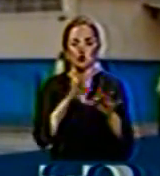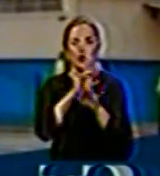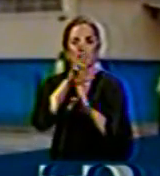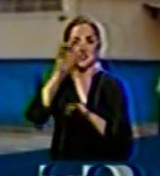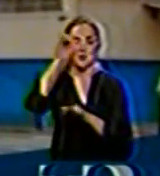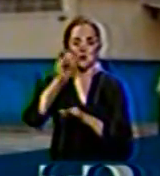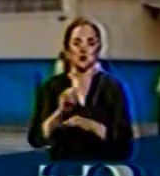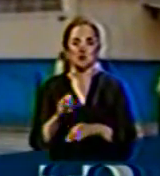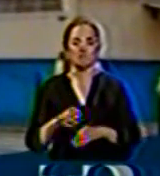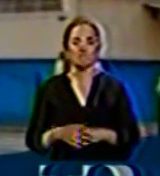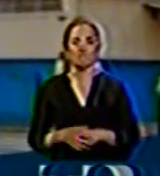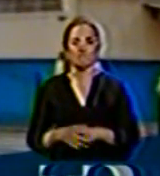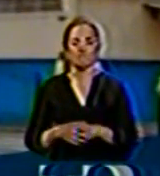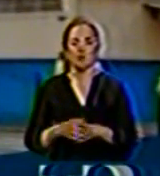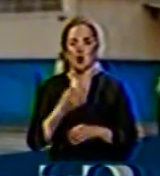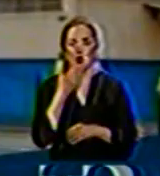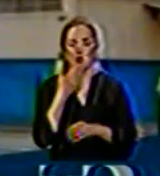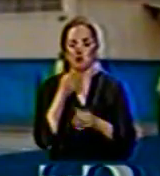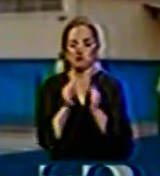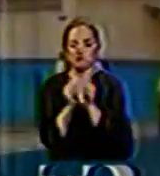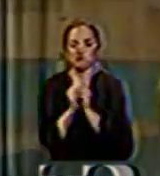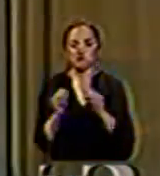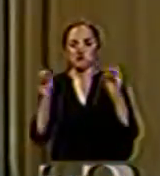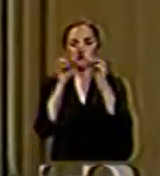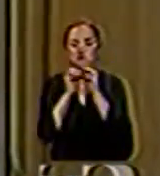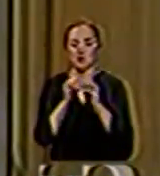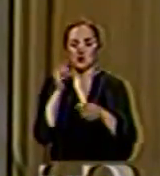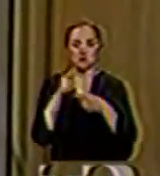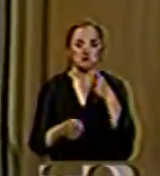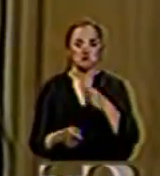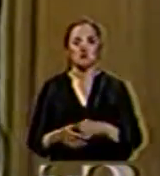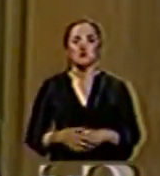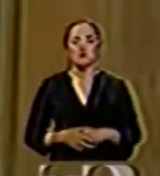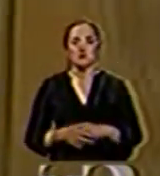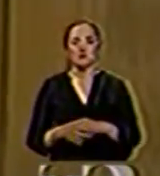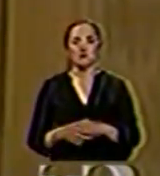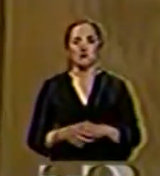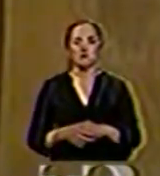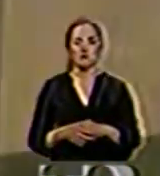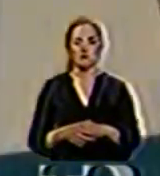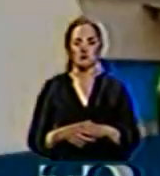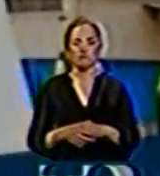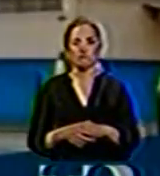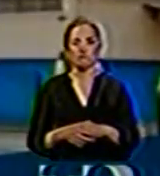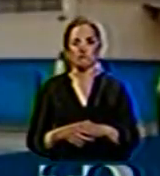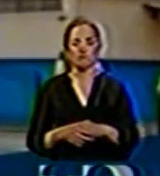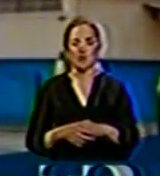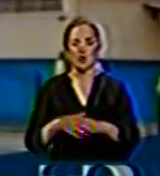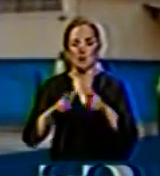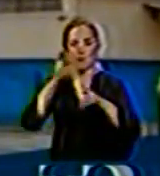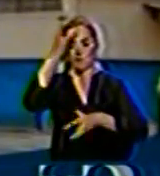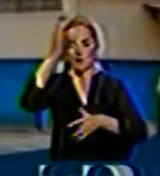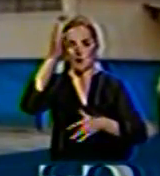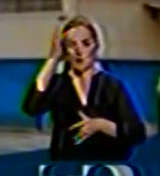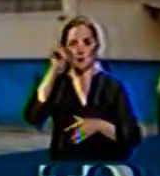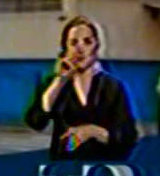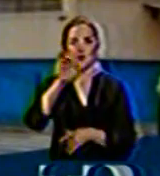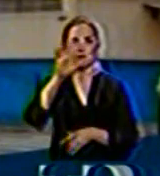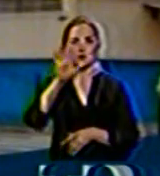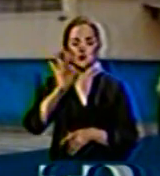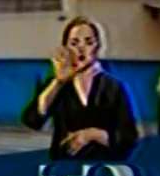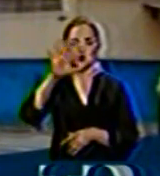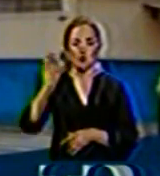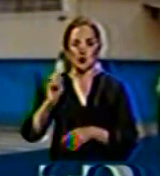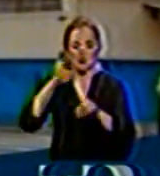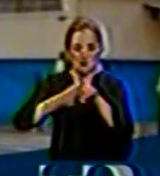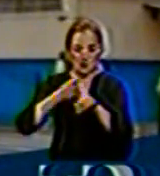de su capacidad porque no hay cómo equiparlo más. Pues hasta la derivación de pacientes al IES bajó. De 1.950 pacientes mensuales se